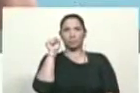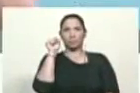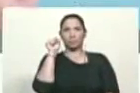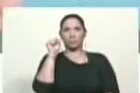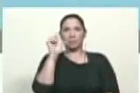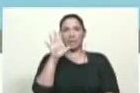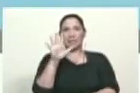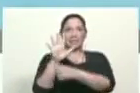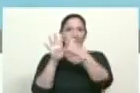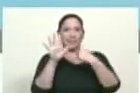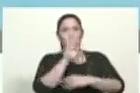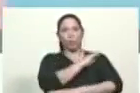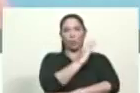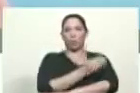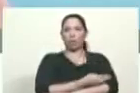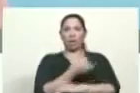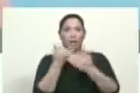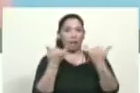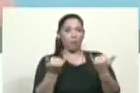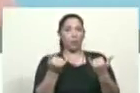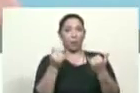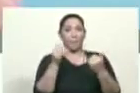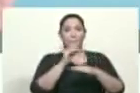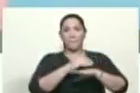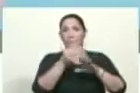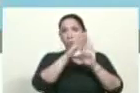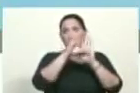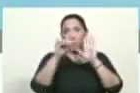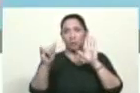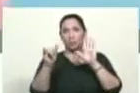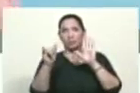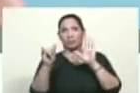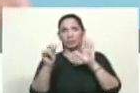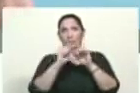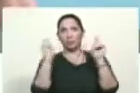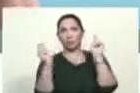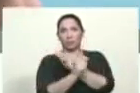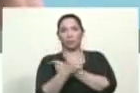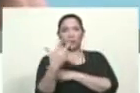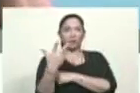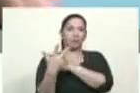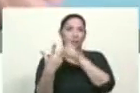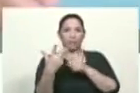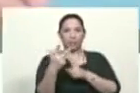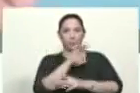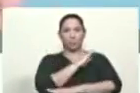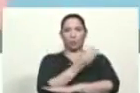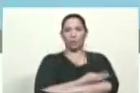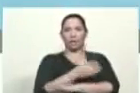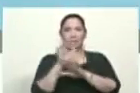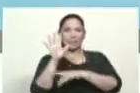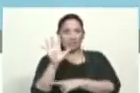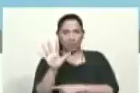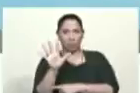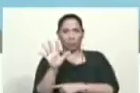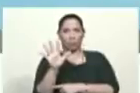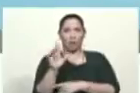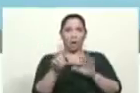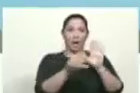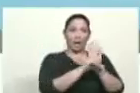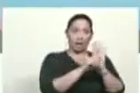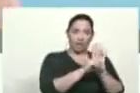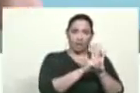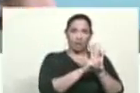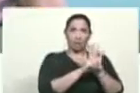hay 5 poderes ahora porque la constituyente convirtió 3 poderes en 5. Además del legislativo y del